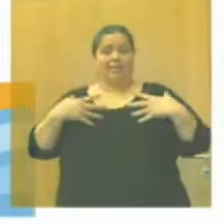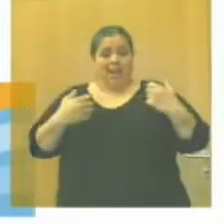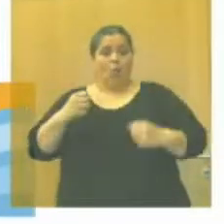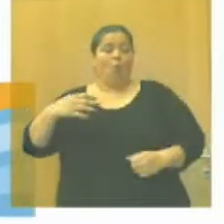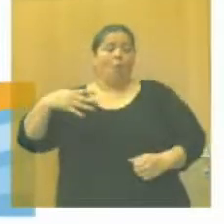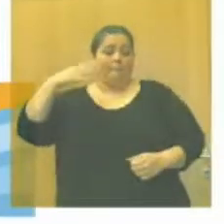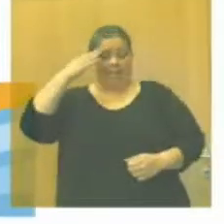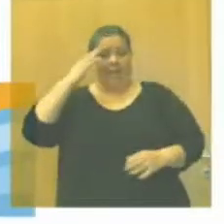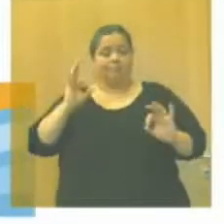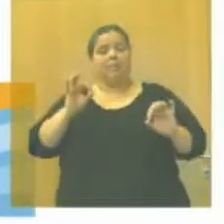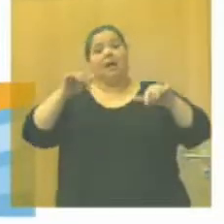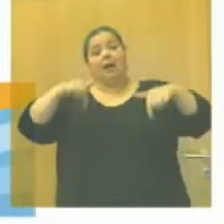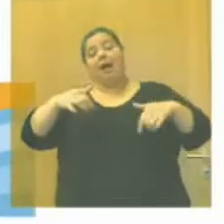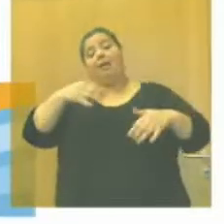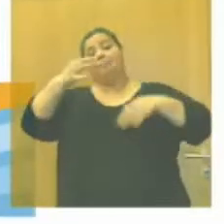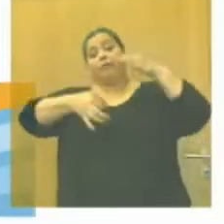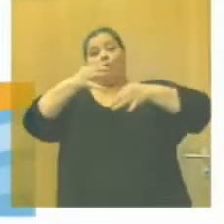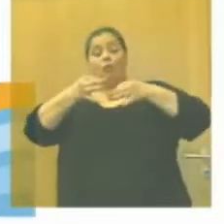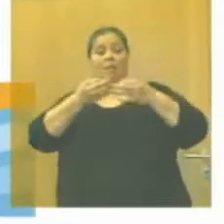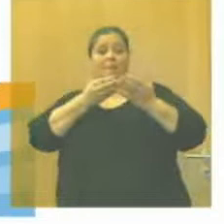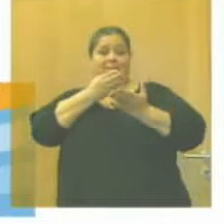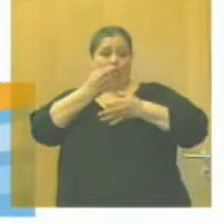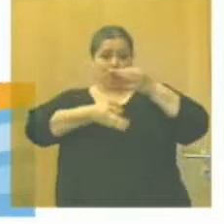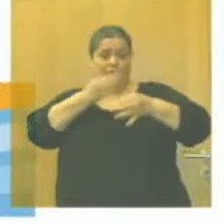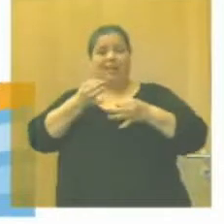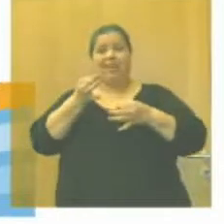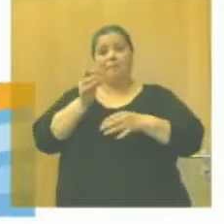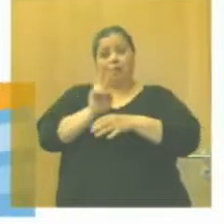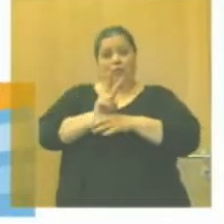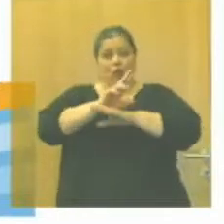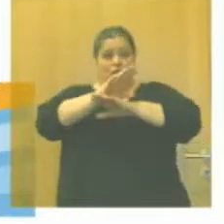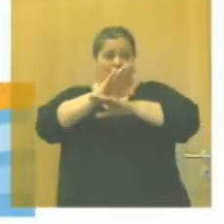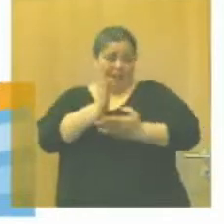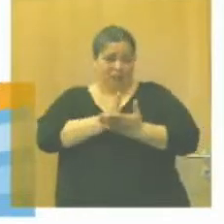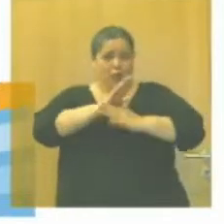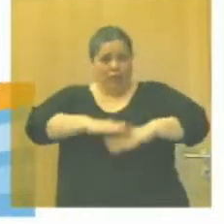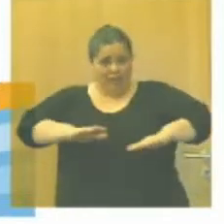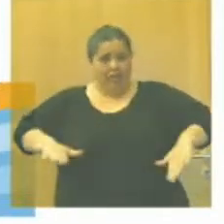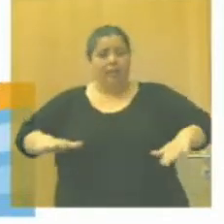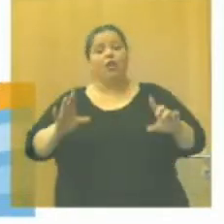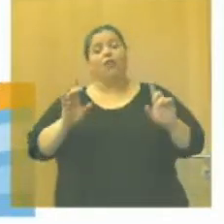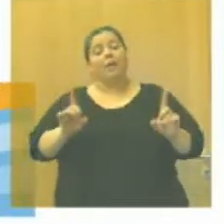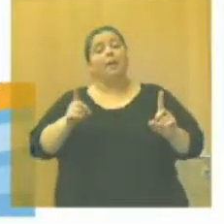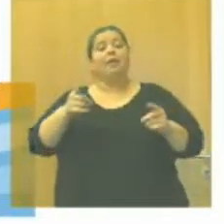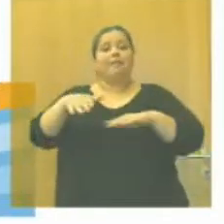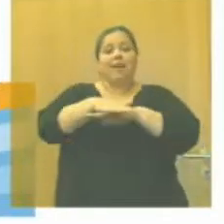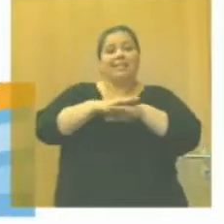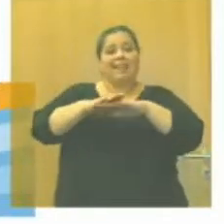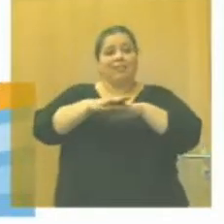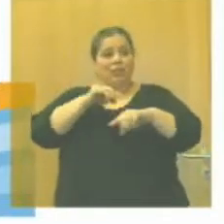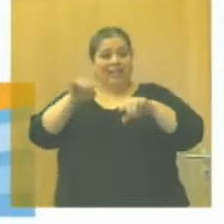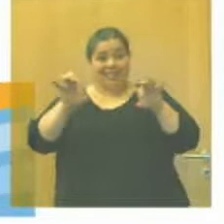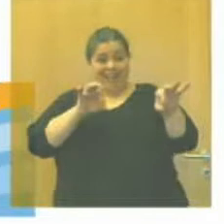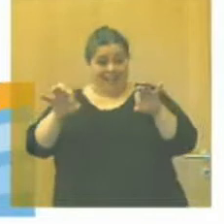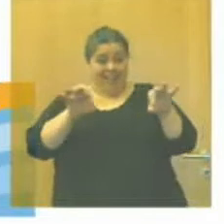en Lituania, los fundamentos de la protección de derechos del niño que, basándose en esas estrategias, han podido